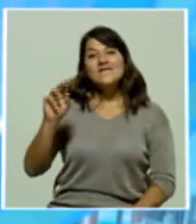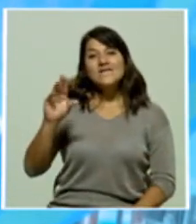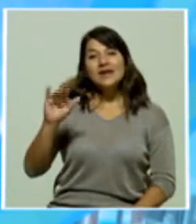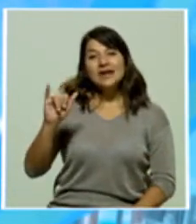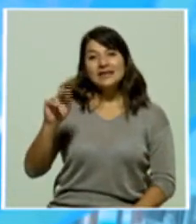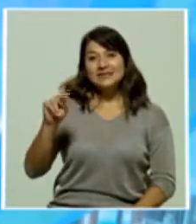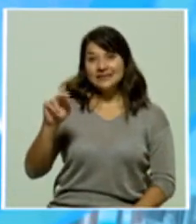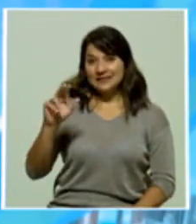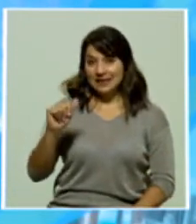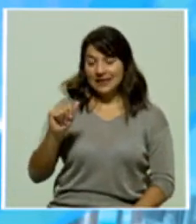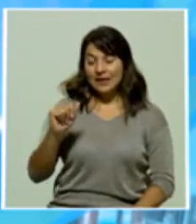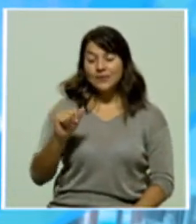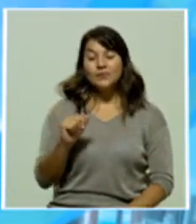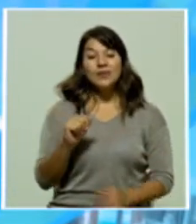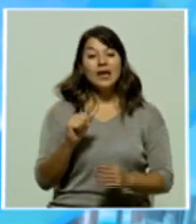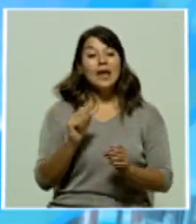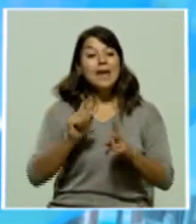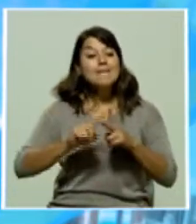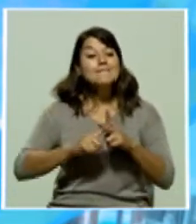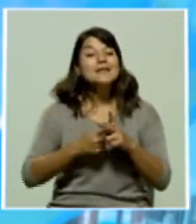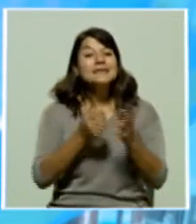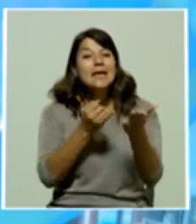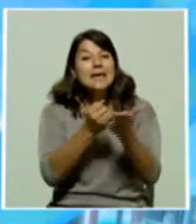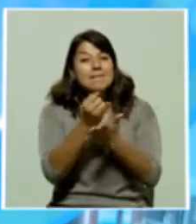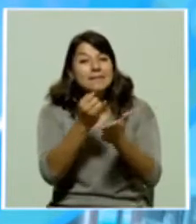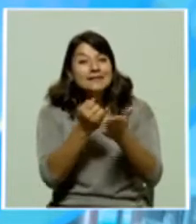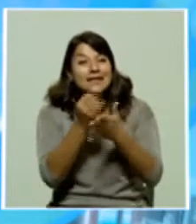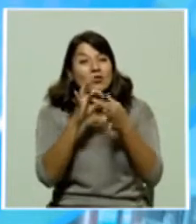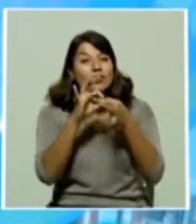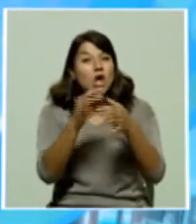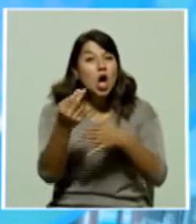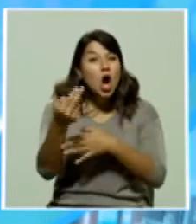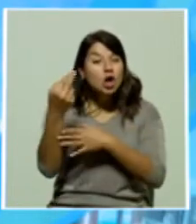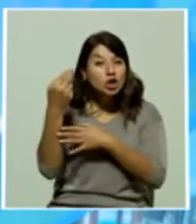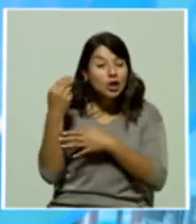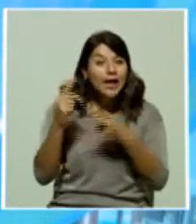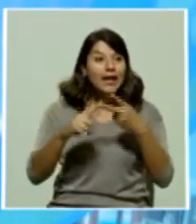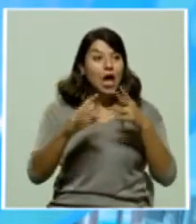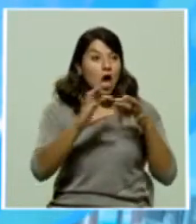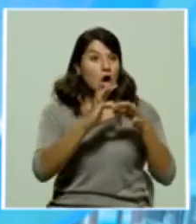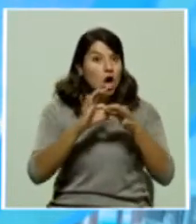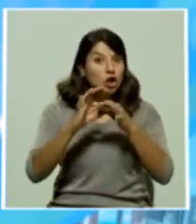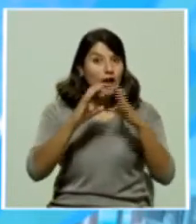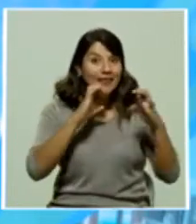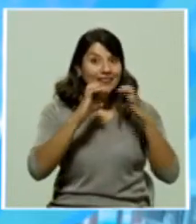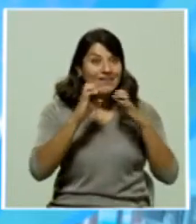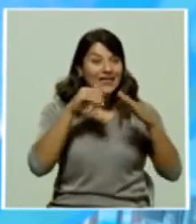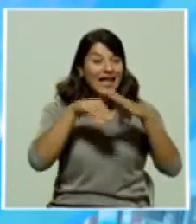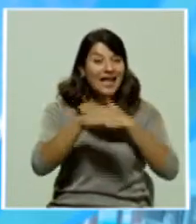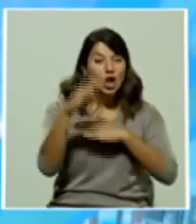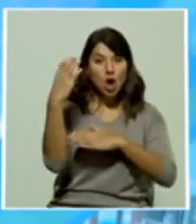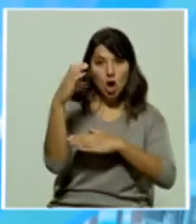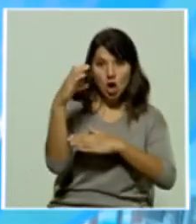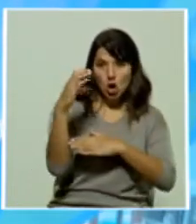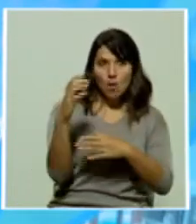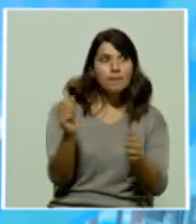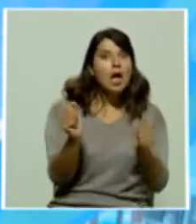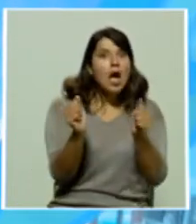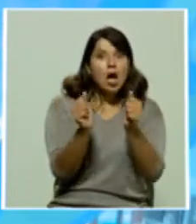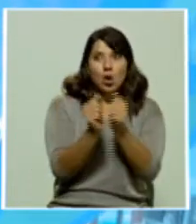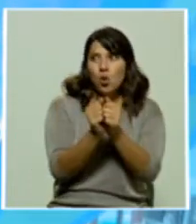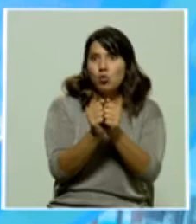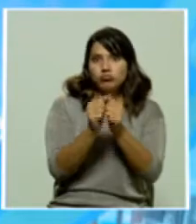una investigación histórica y coordinar las entrevistas en Colombia con personajes de la talla del expresidente